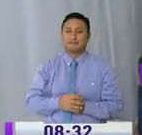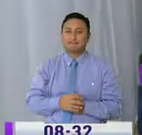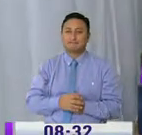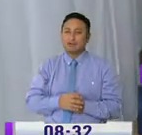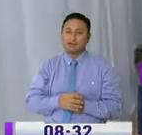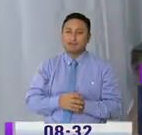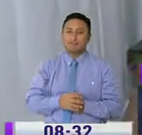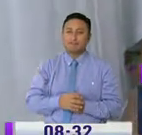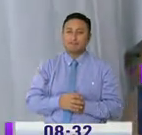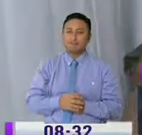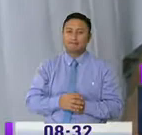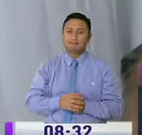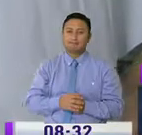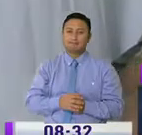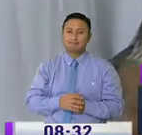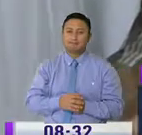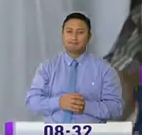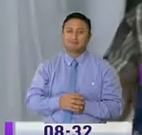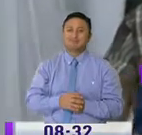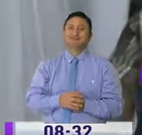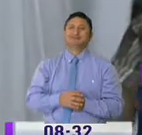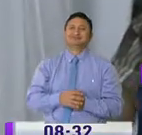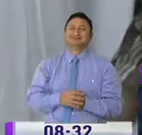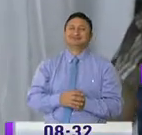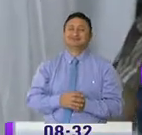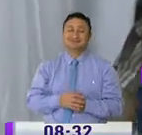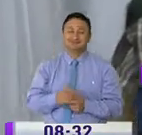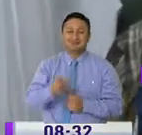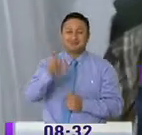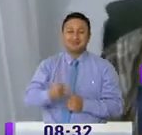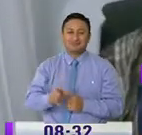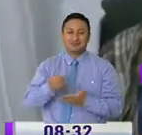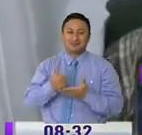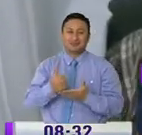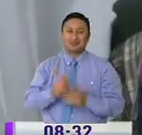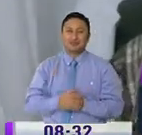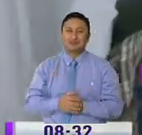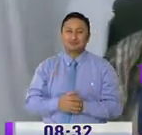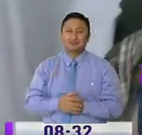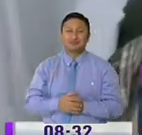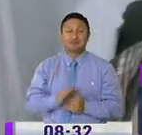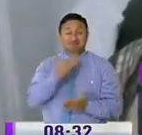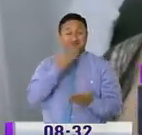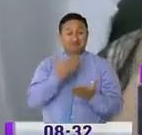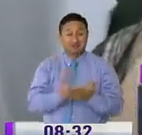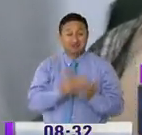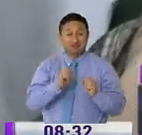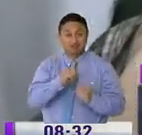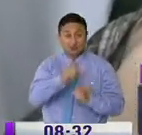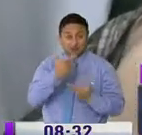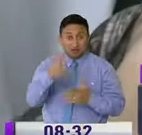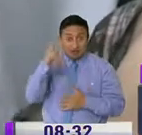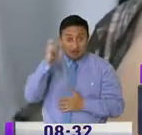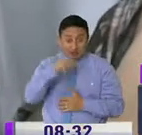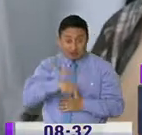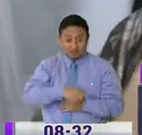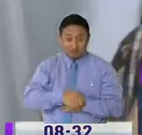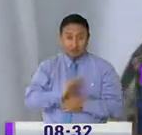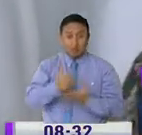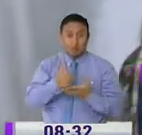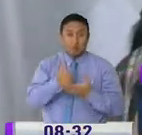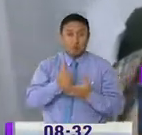necesitar para aliviar completamente a nuestros pacientes. Muchísimas gracias. Así ustedes ya lo escucharon, cuáles son los